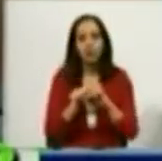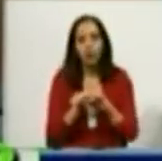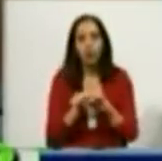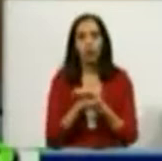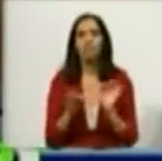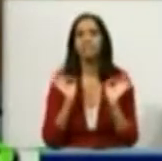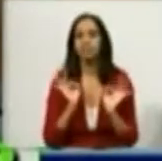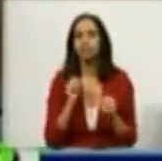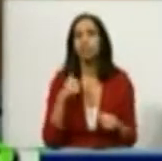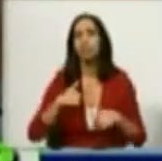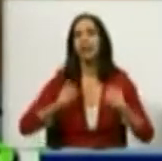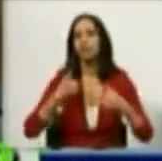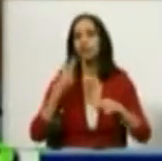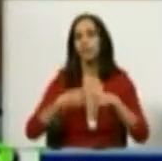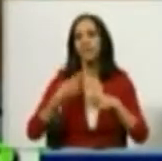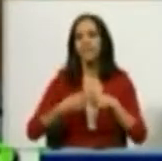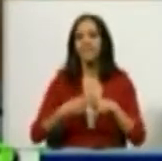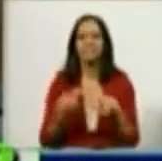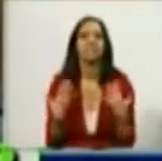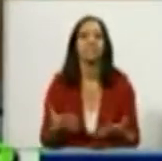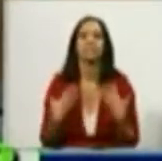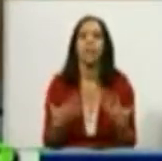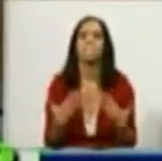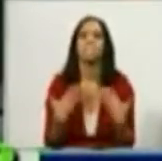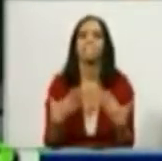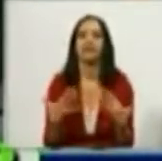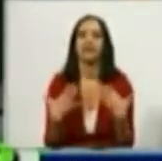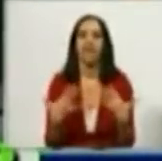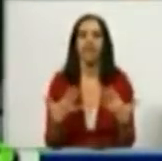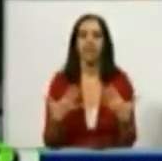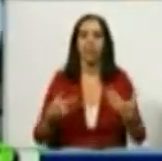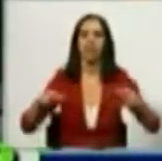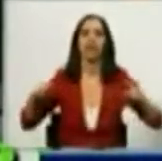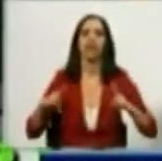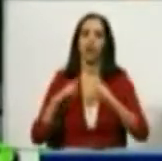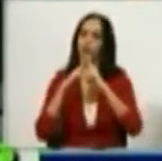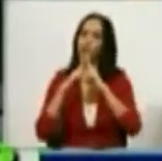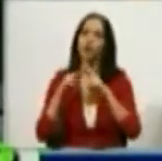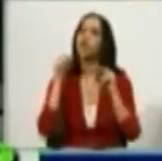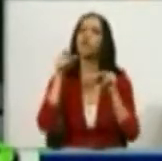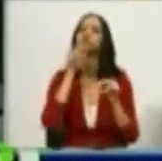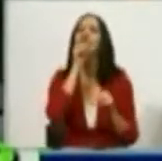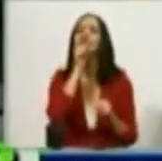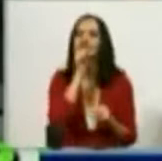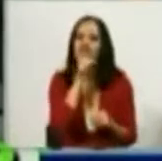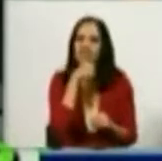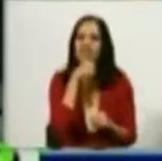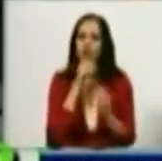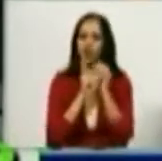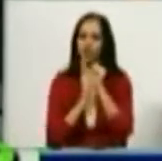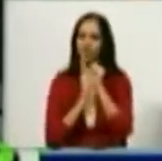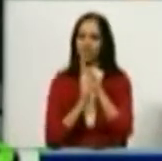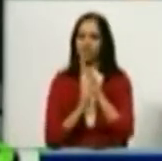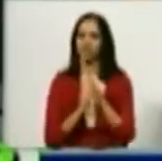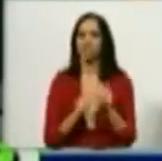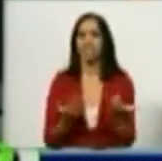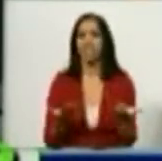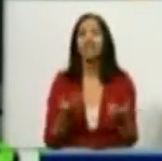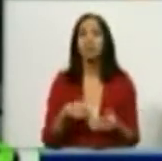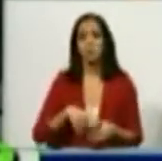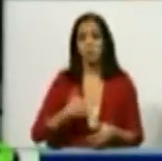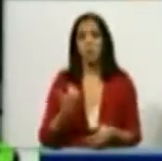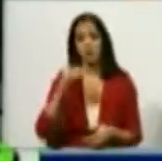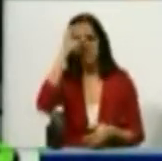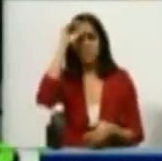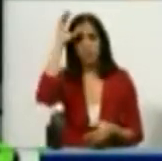peligrosidad están desesperados por reencontrarse con su viejo protagonismo y son capaces de